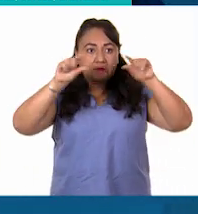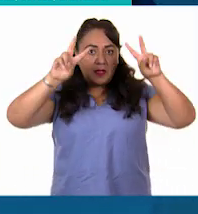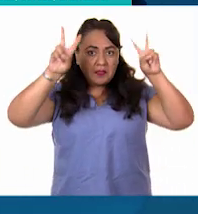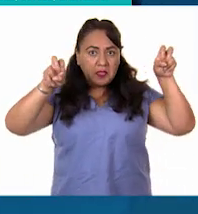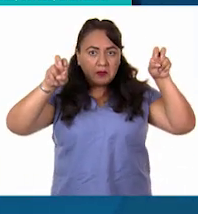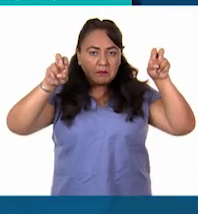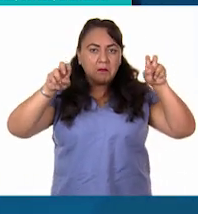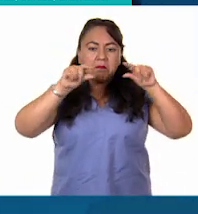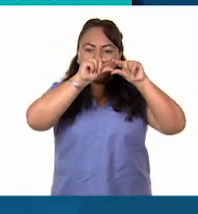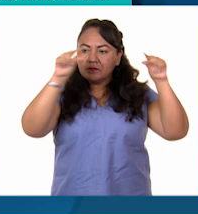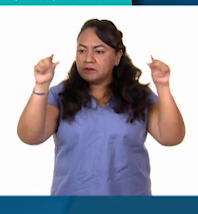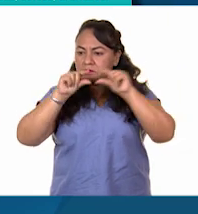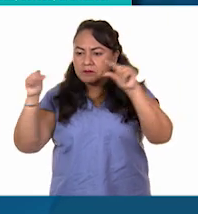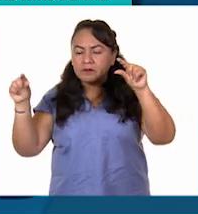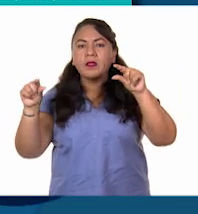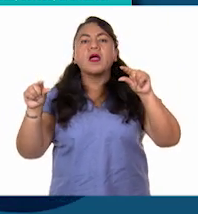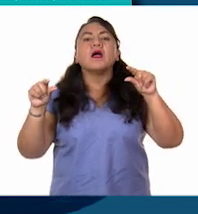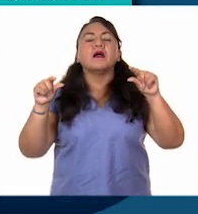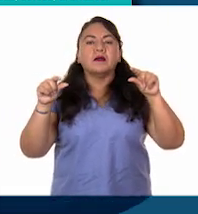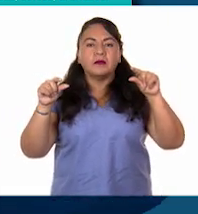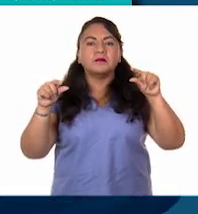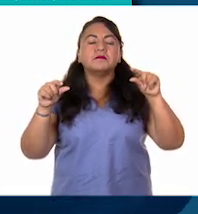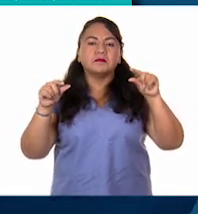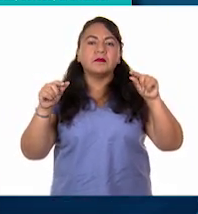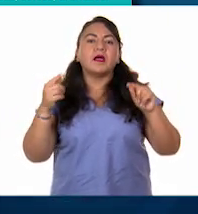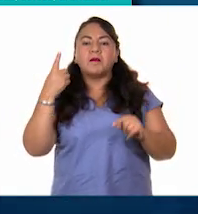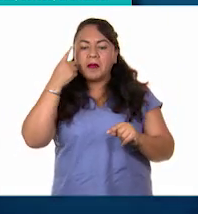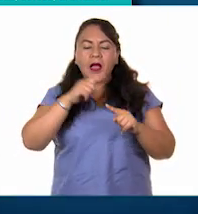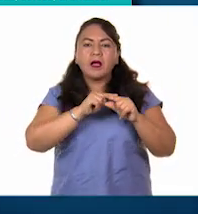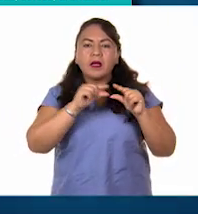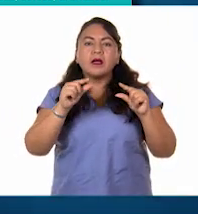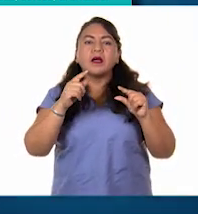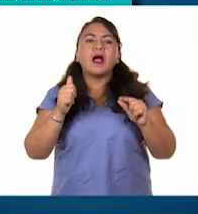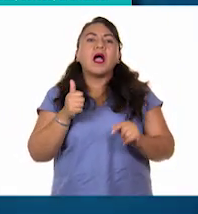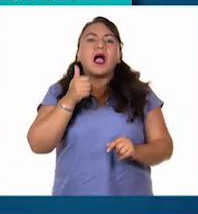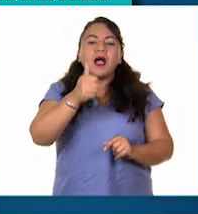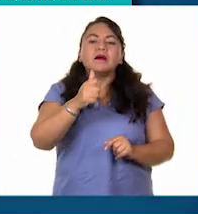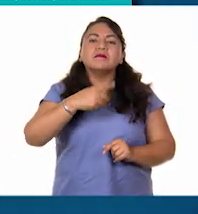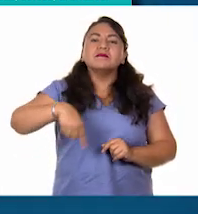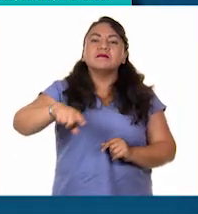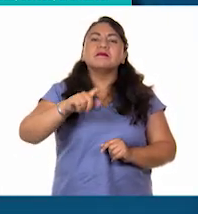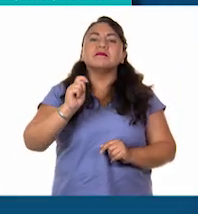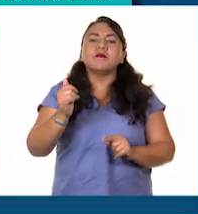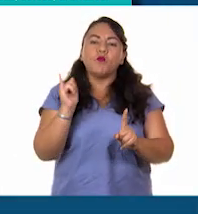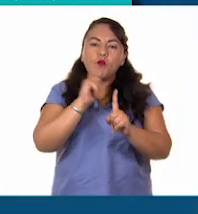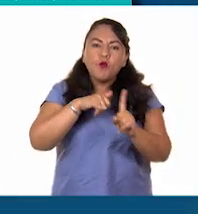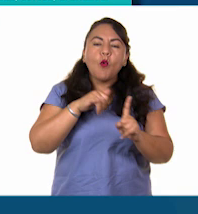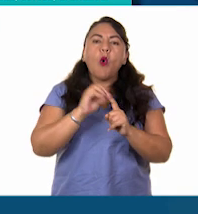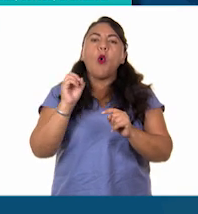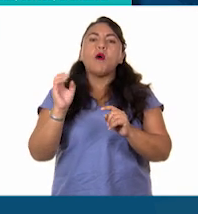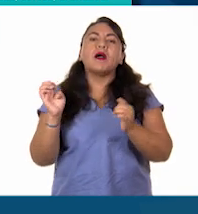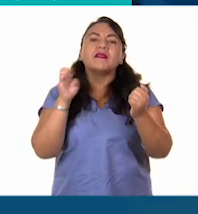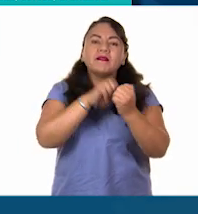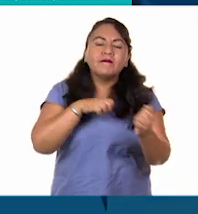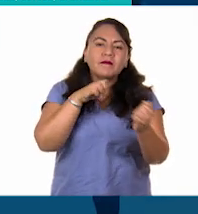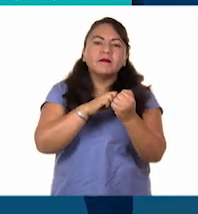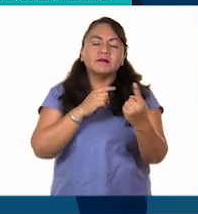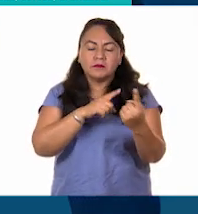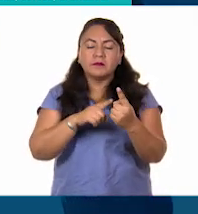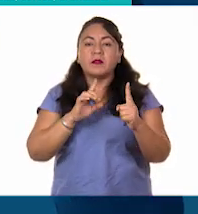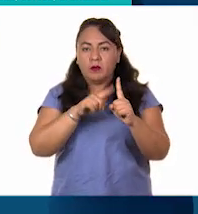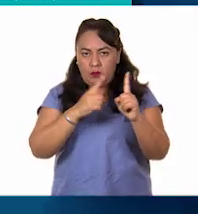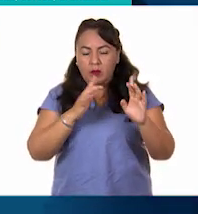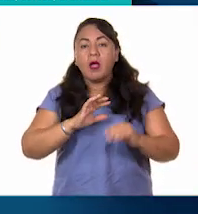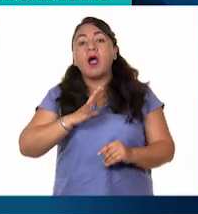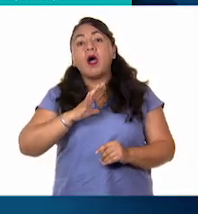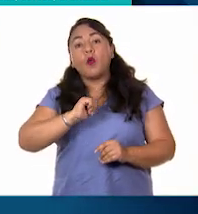son indicadores indirectos en afectados de acoso escolar o bullying. Y el otro